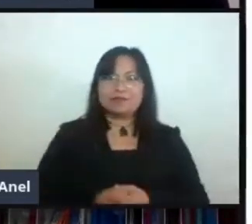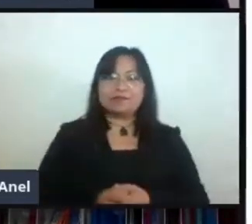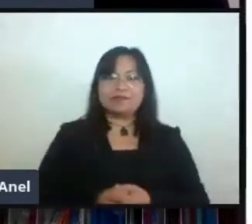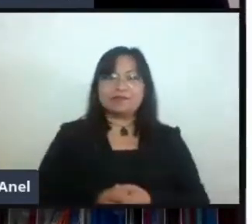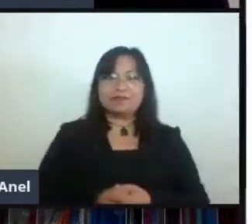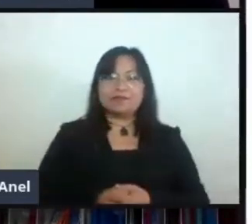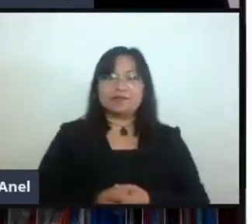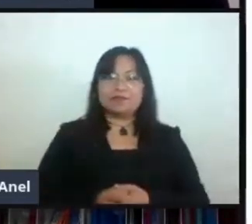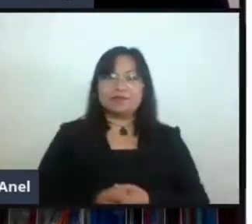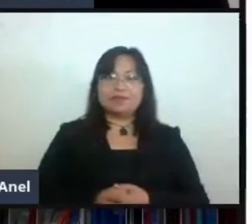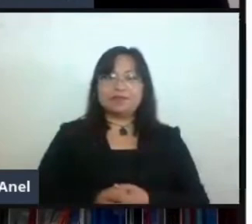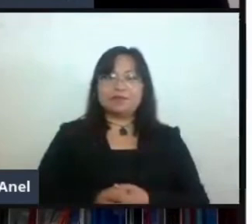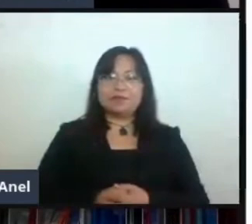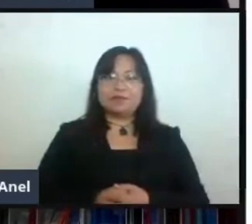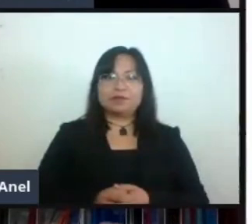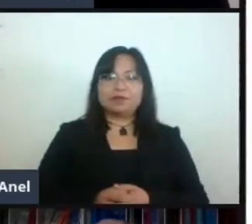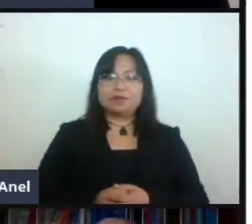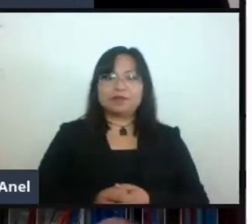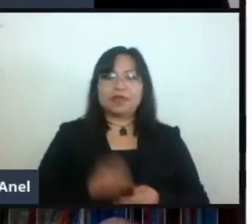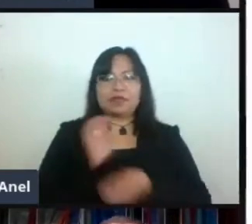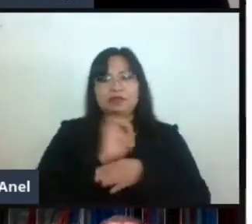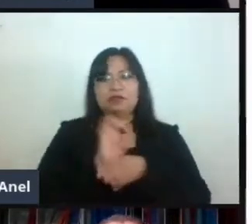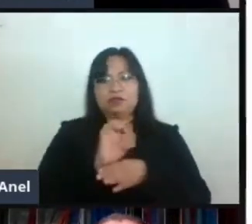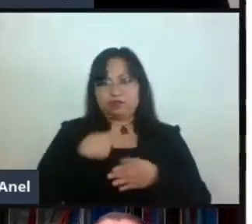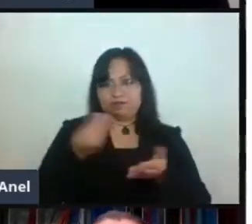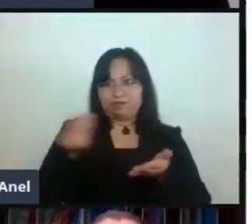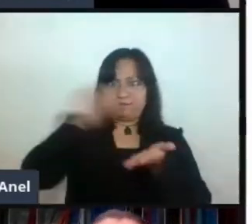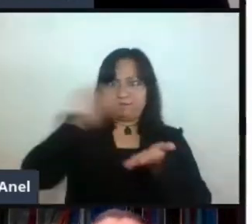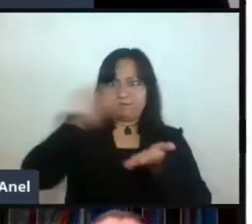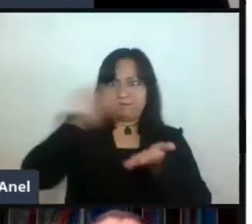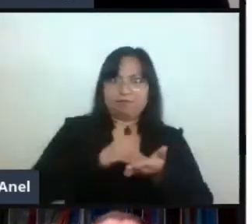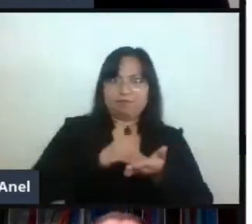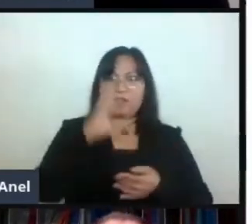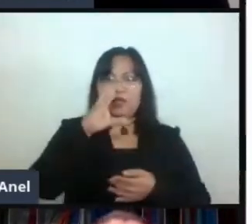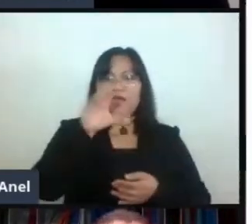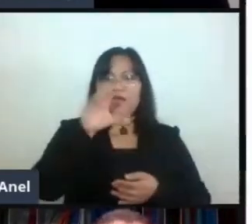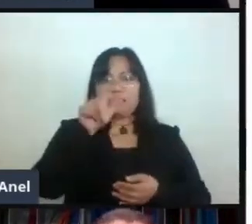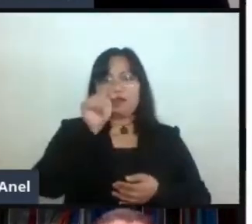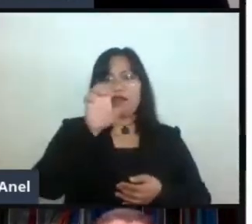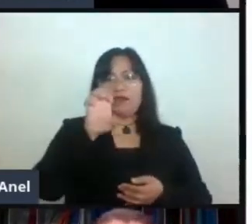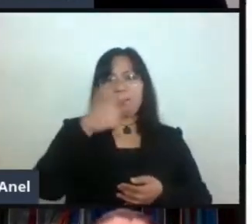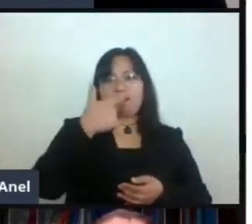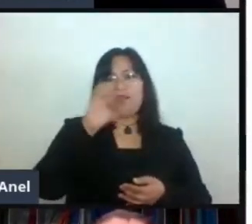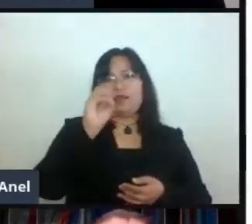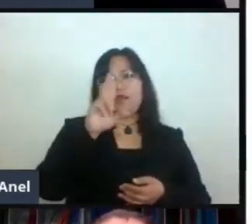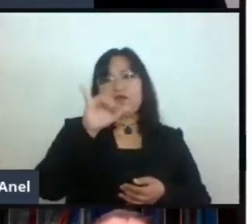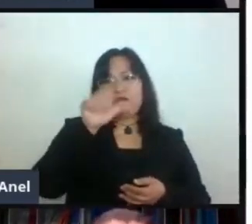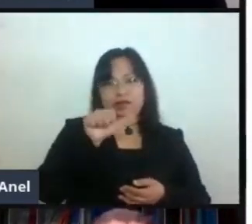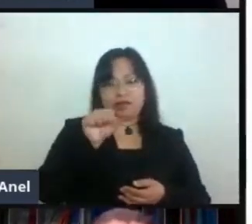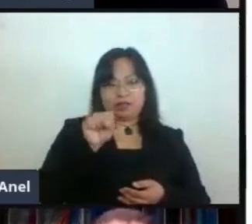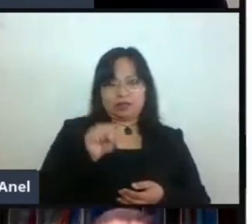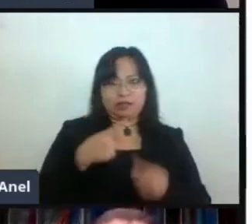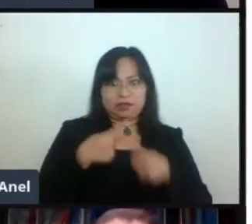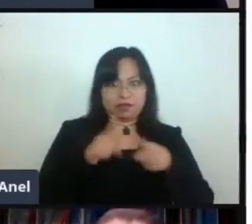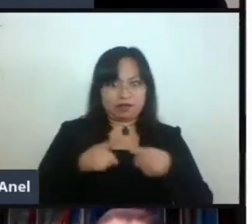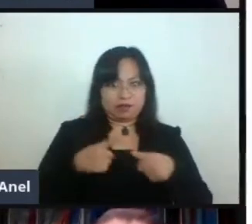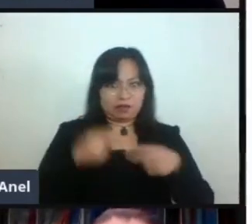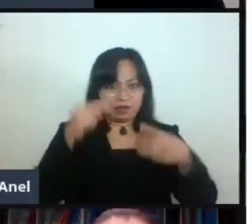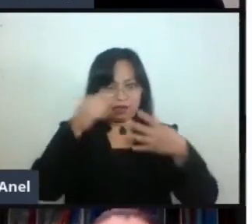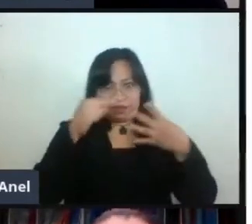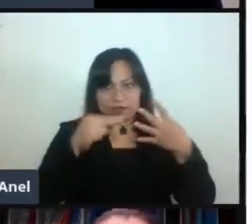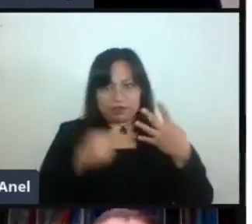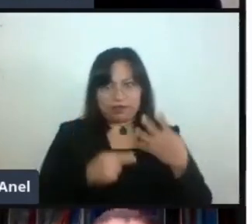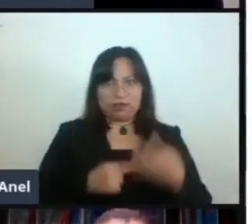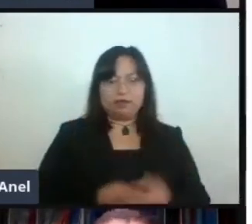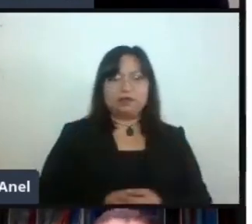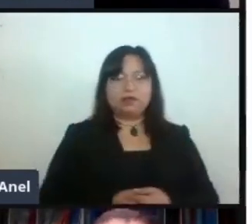Por ejemplo, voy a agregar las categorías, ¿sí? Por ejemplo, vamos a poner guías